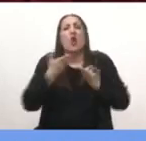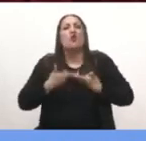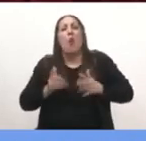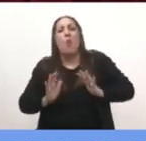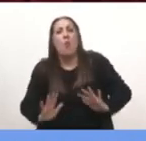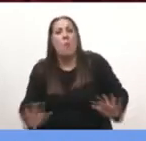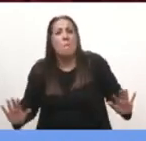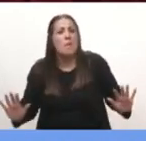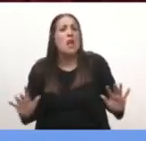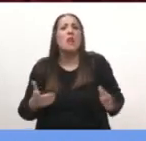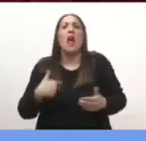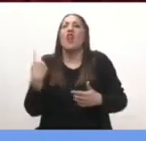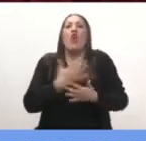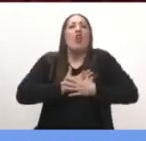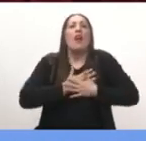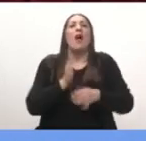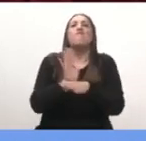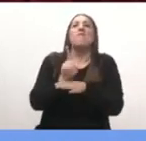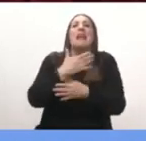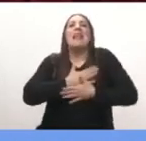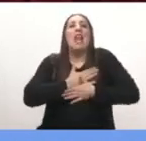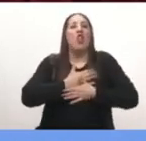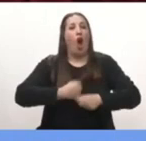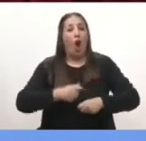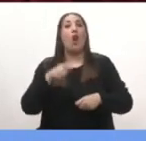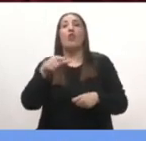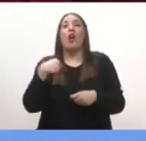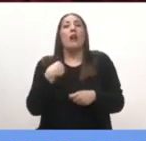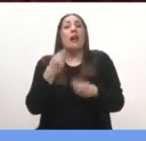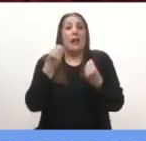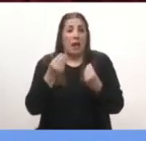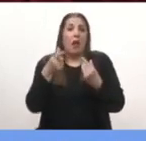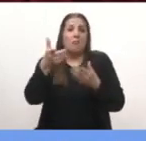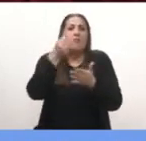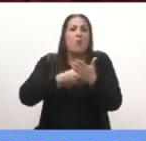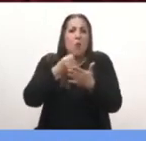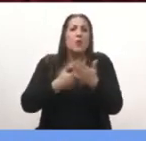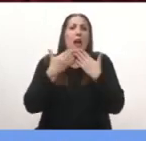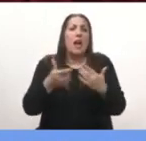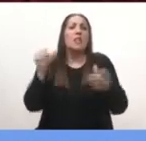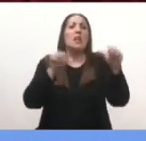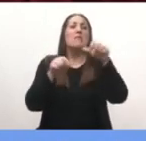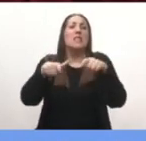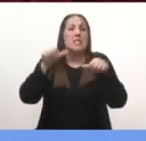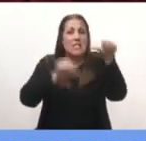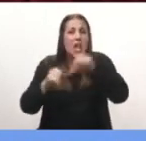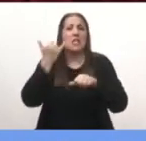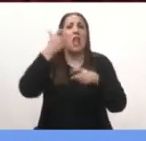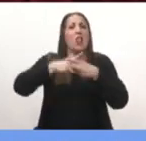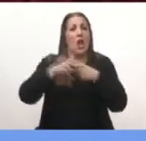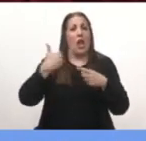querido gordo como le decíamos todo el veterano dio muchísimo para que la ciencia y la tecnología Argentina tenga hoy